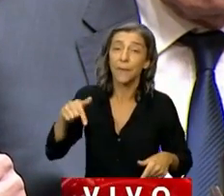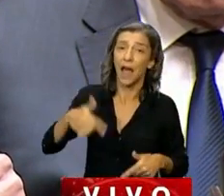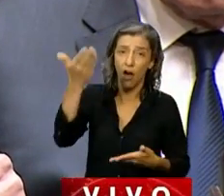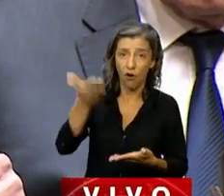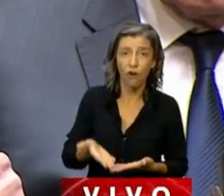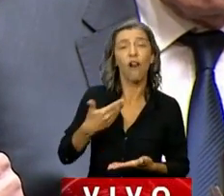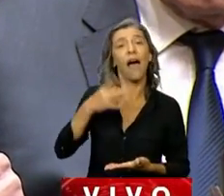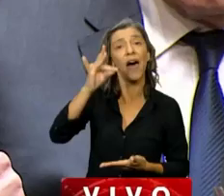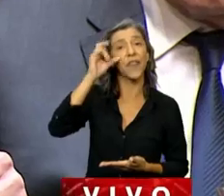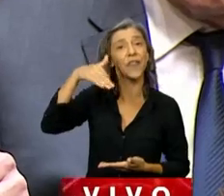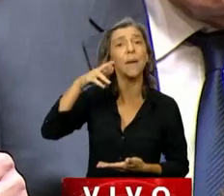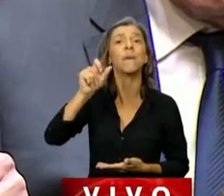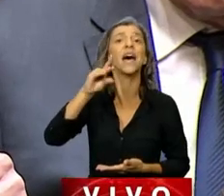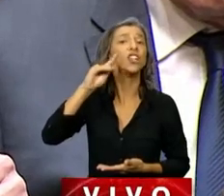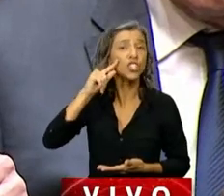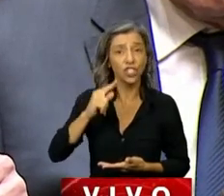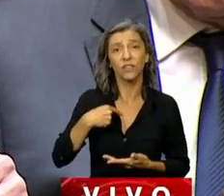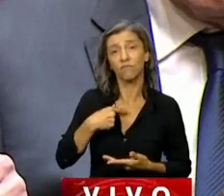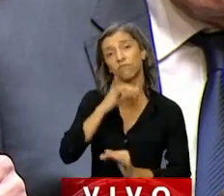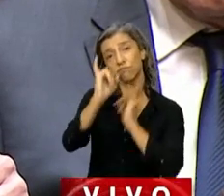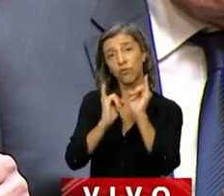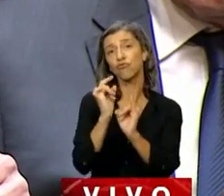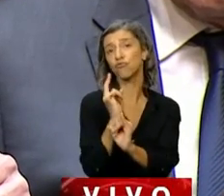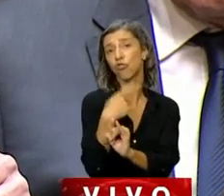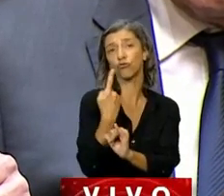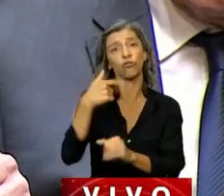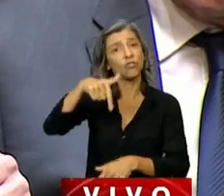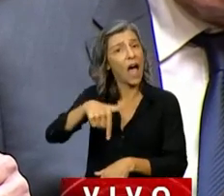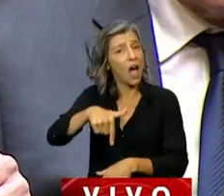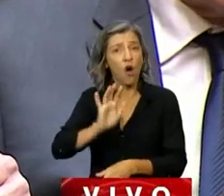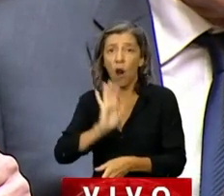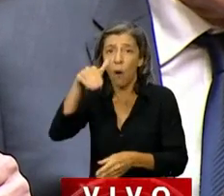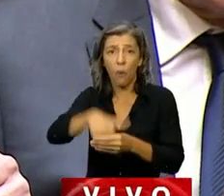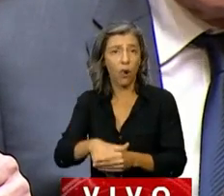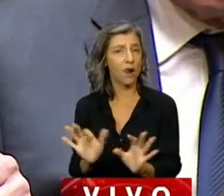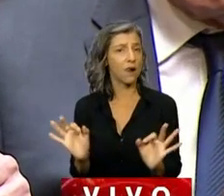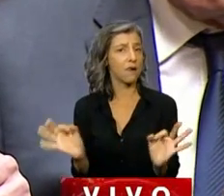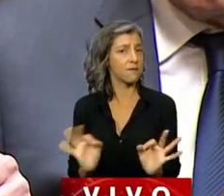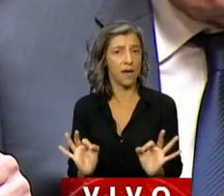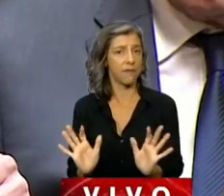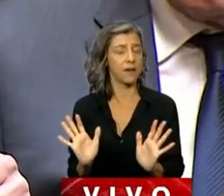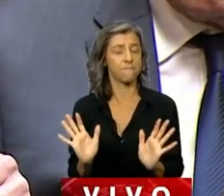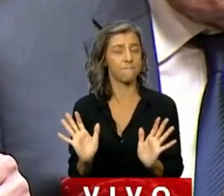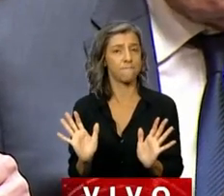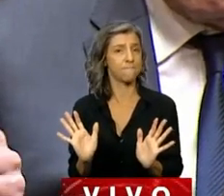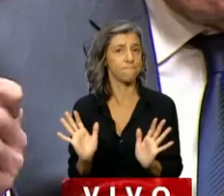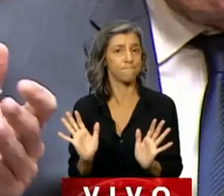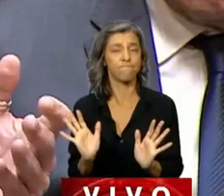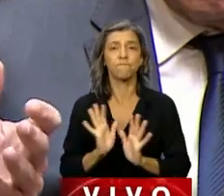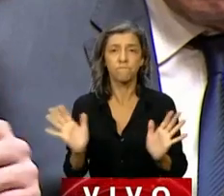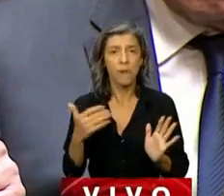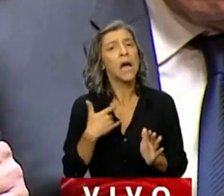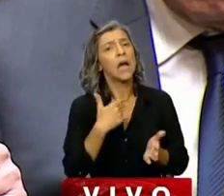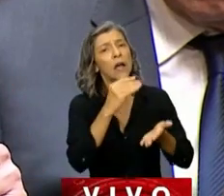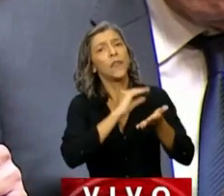nosotros nos vamos a abstener de acompañar a la diputada Moró. A pesar